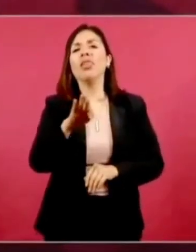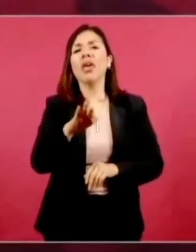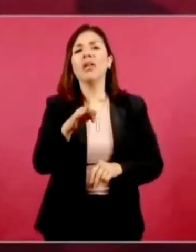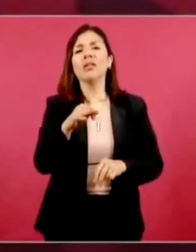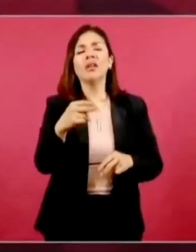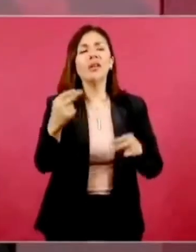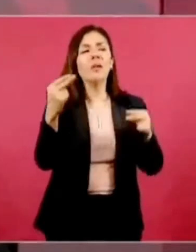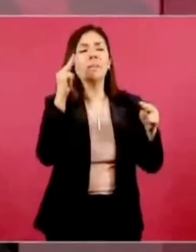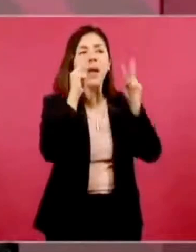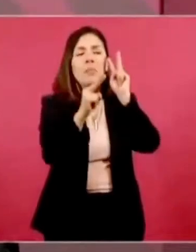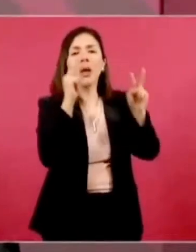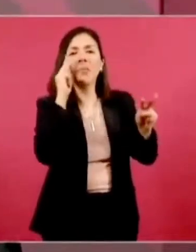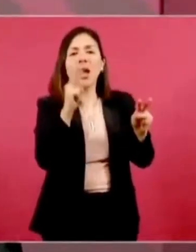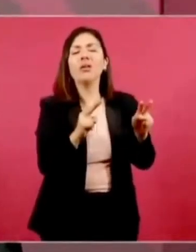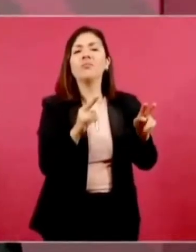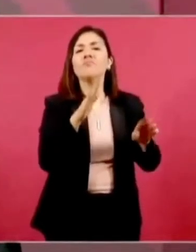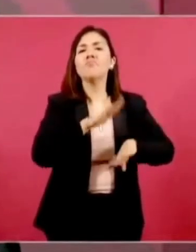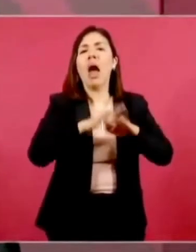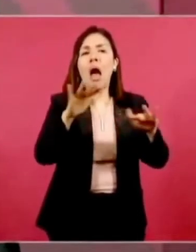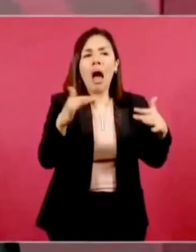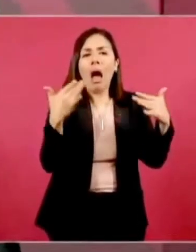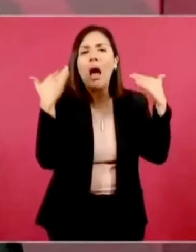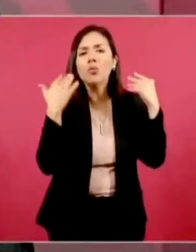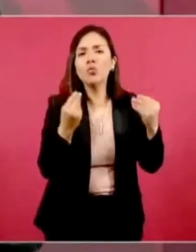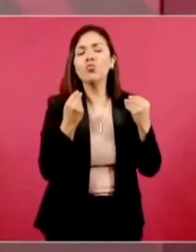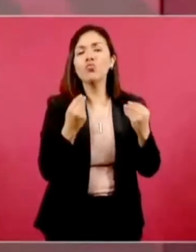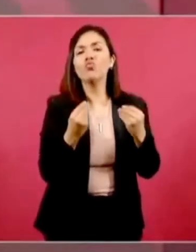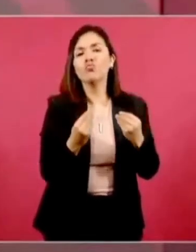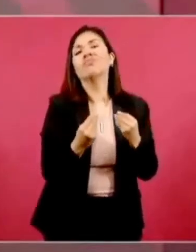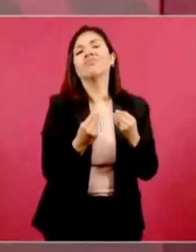que lo utilizan para